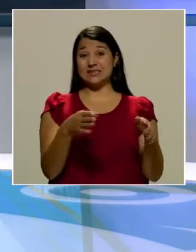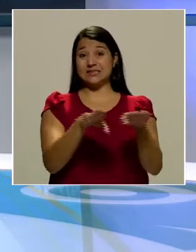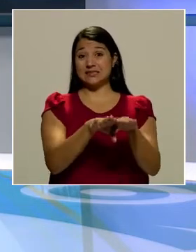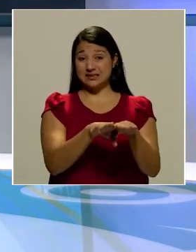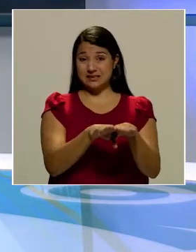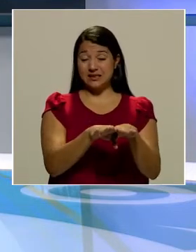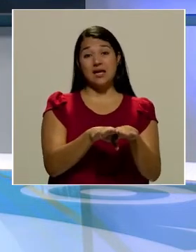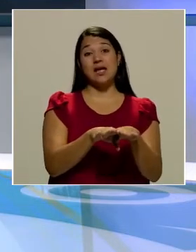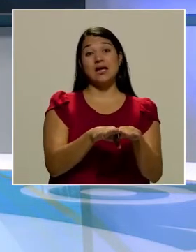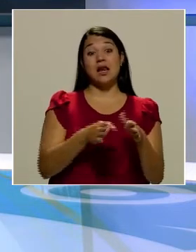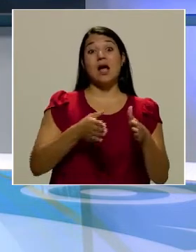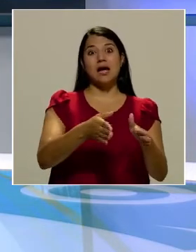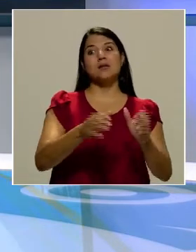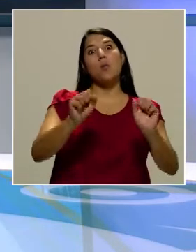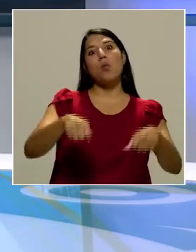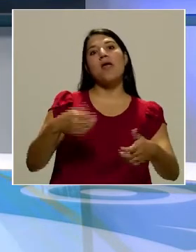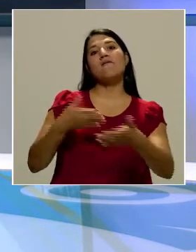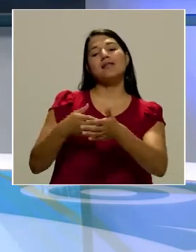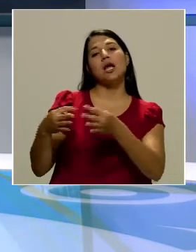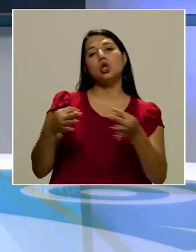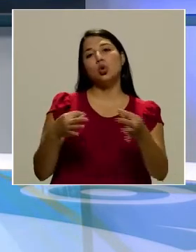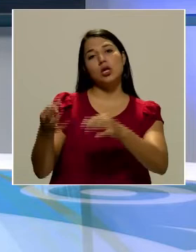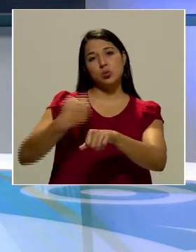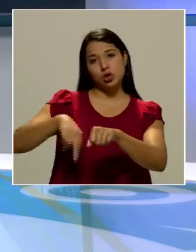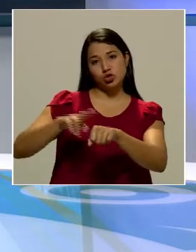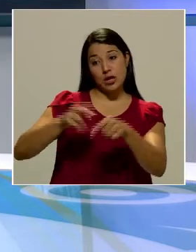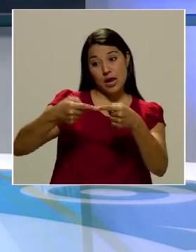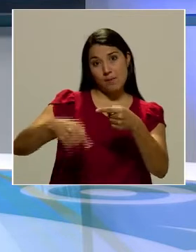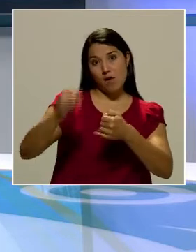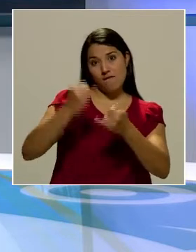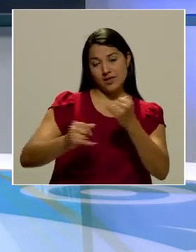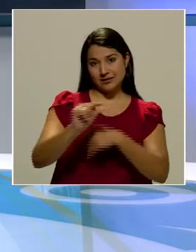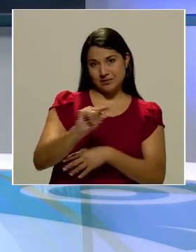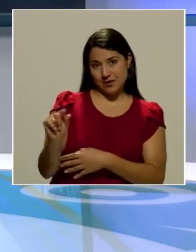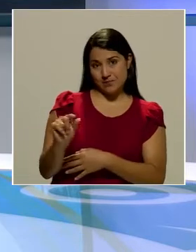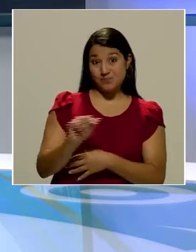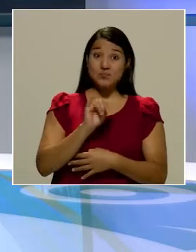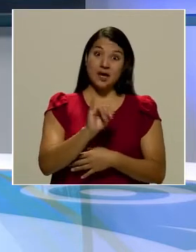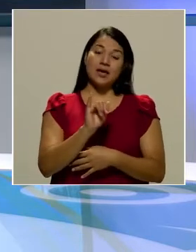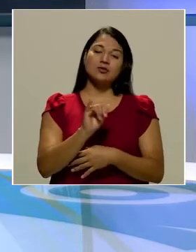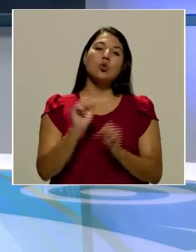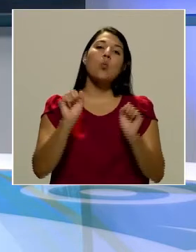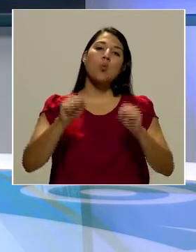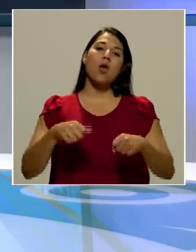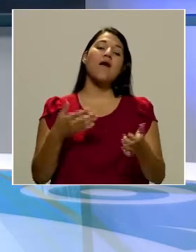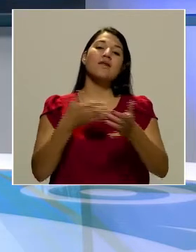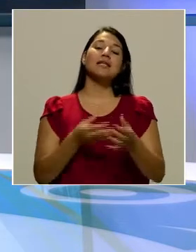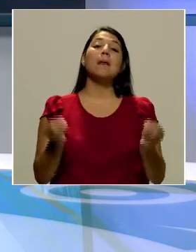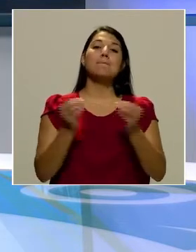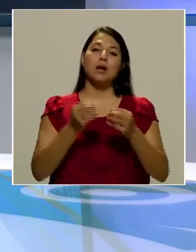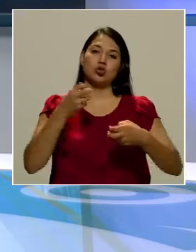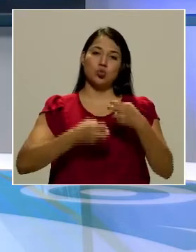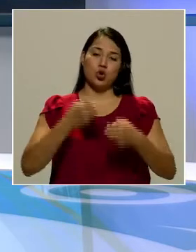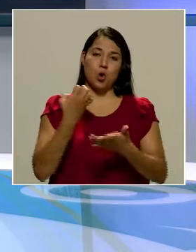de turismo nacional durante el próximo fin de semana, una situación que agravaría los problemas económicos